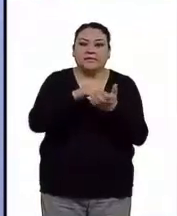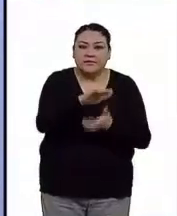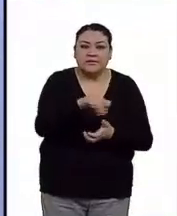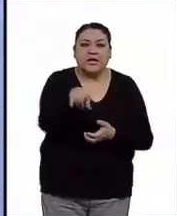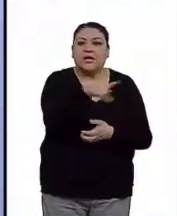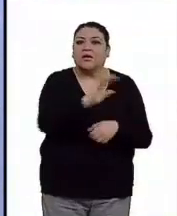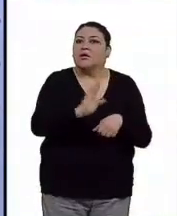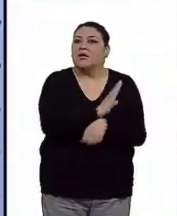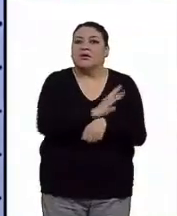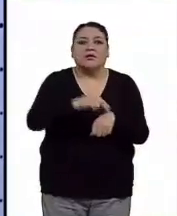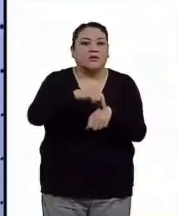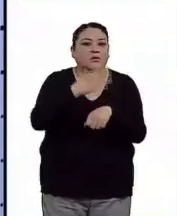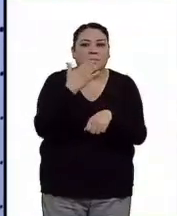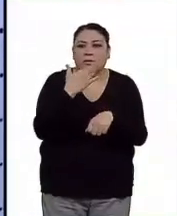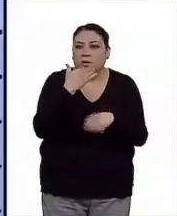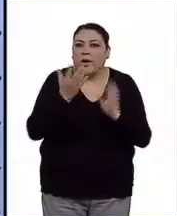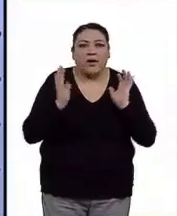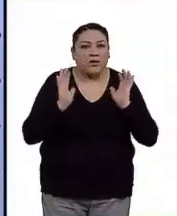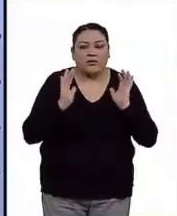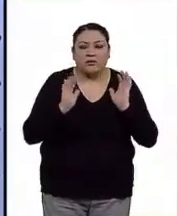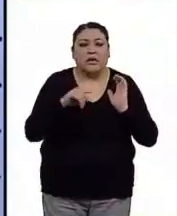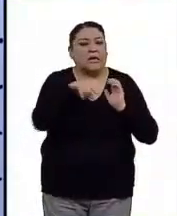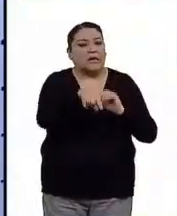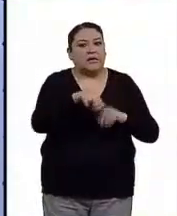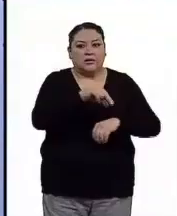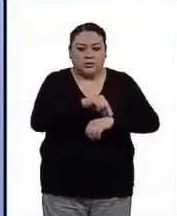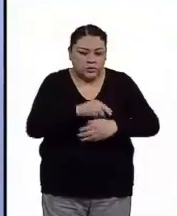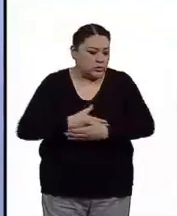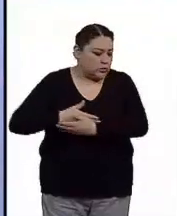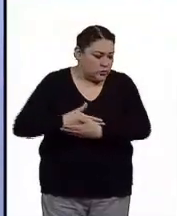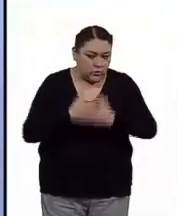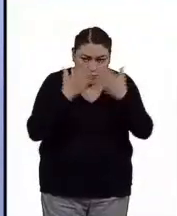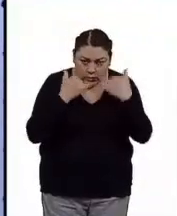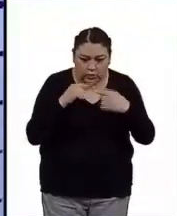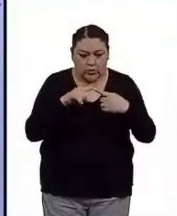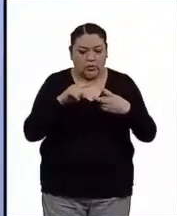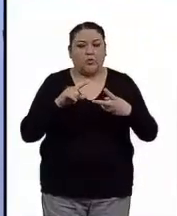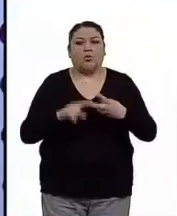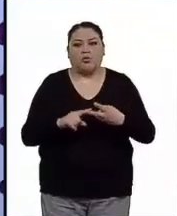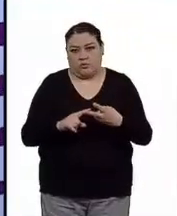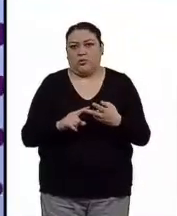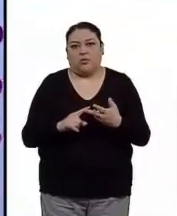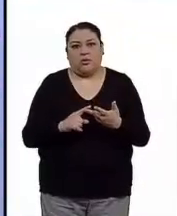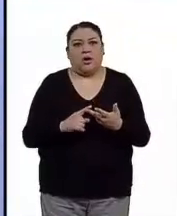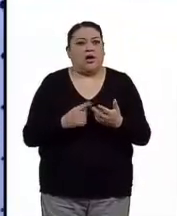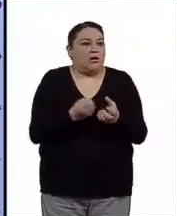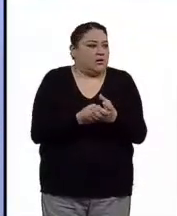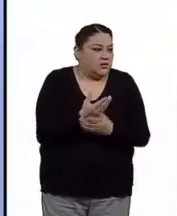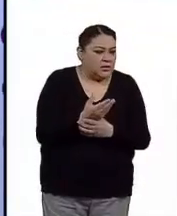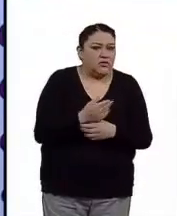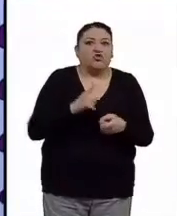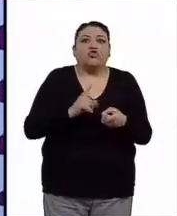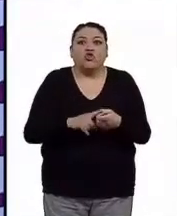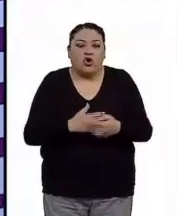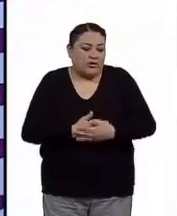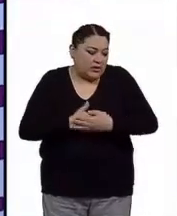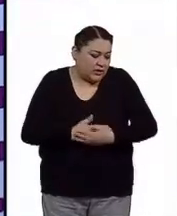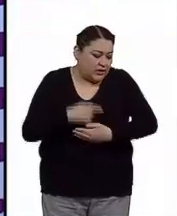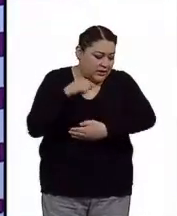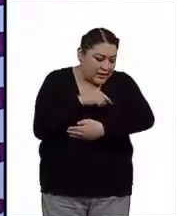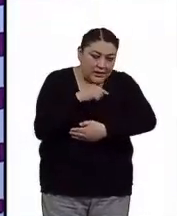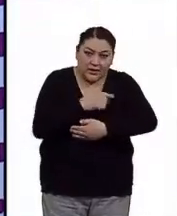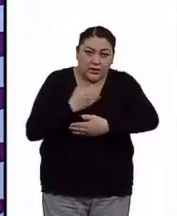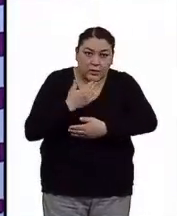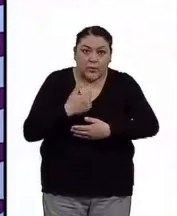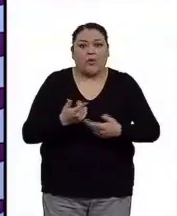seguridad social, como lo platicamos hace rato. No va a tener asistencia médica, no va a tener dónde atenderse médicamente el nacimiento de su hijo, no